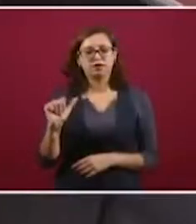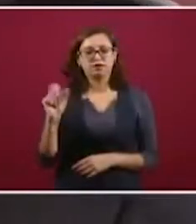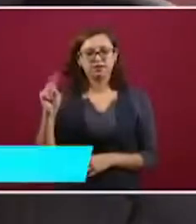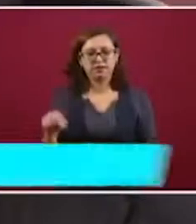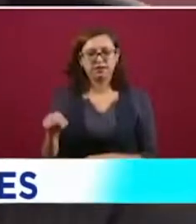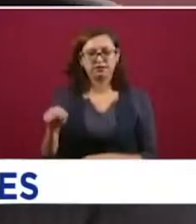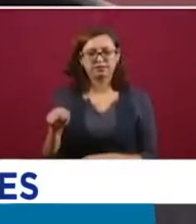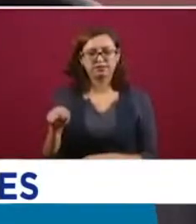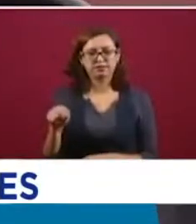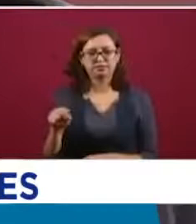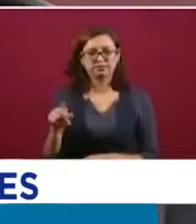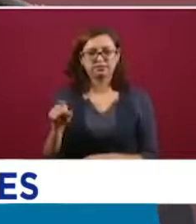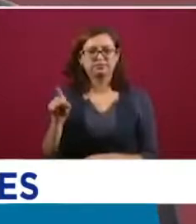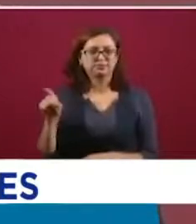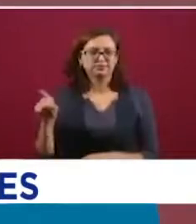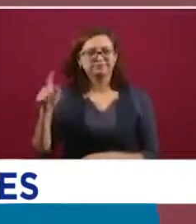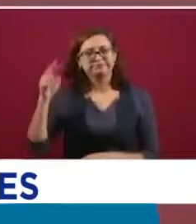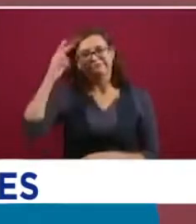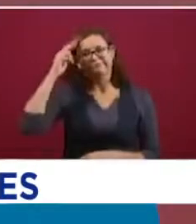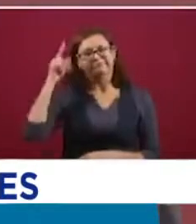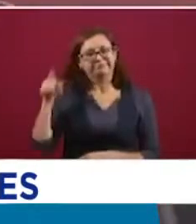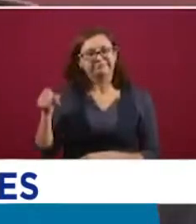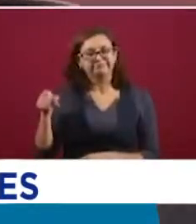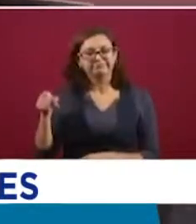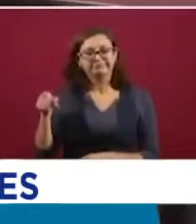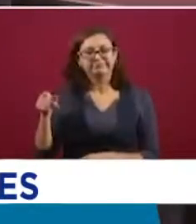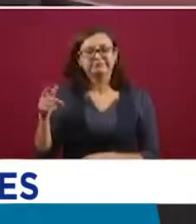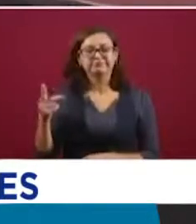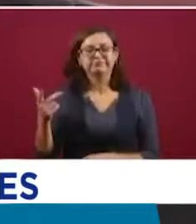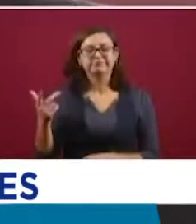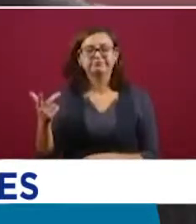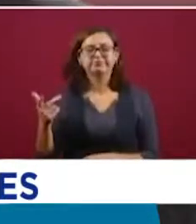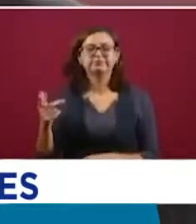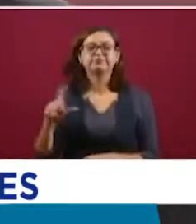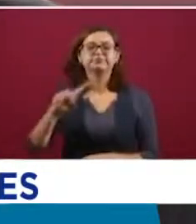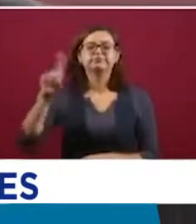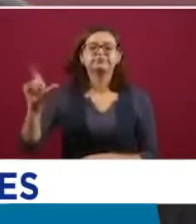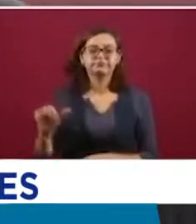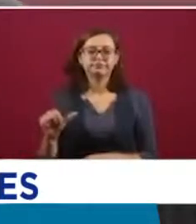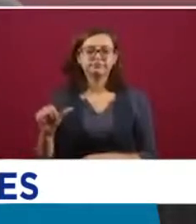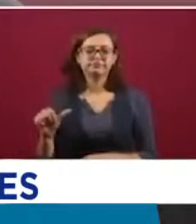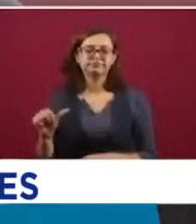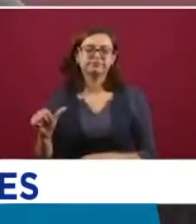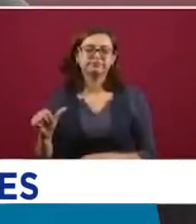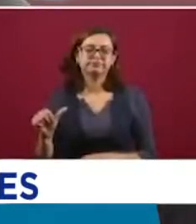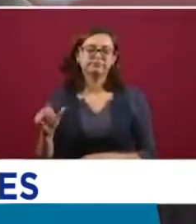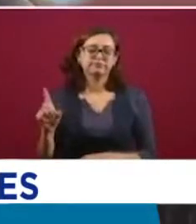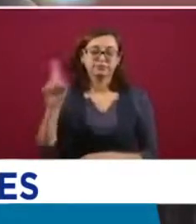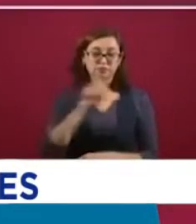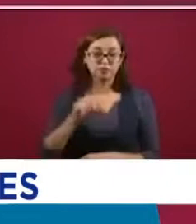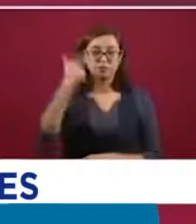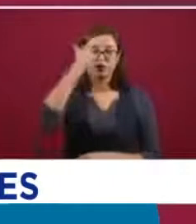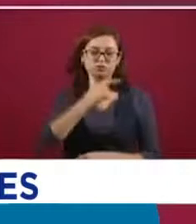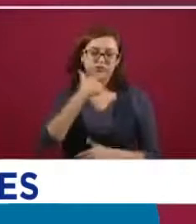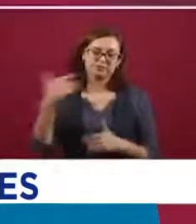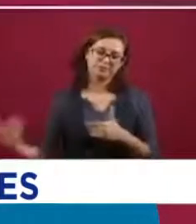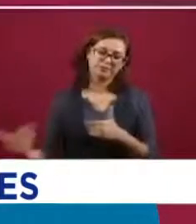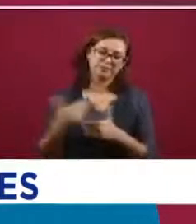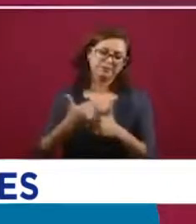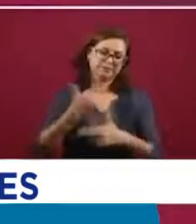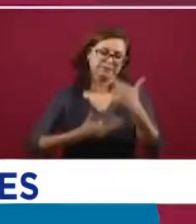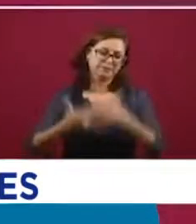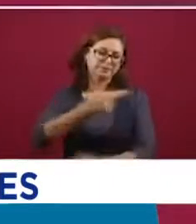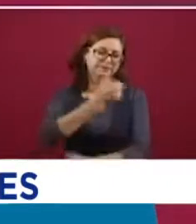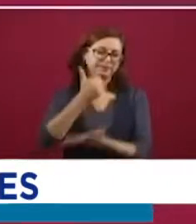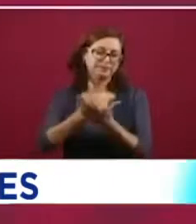sostuvo que están tomando nota haciendo inventario unidad médica por unidad para mejorarlas y ofrecer una atención